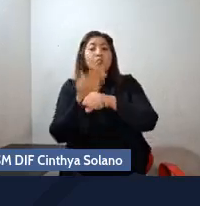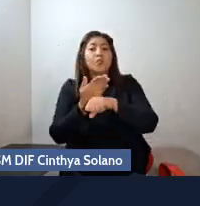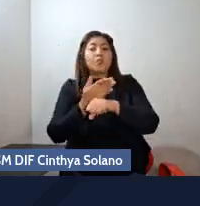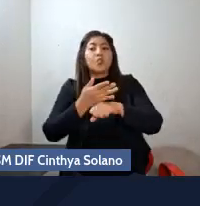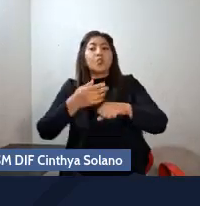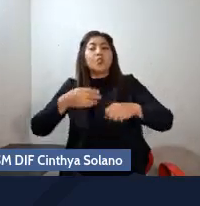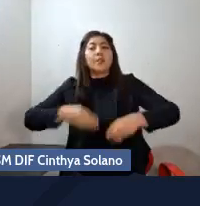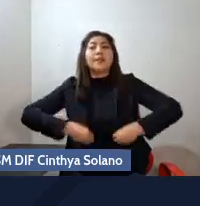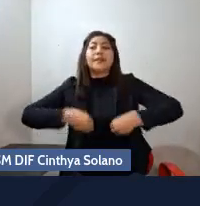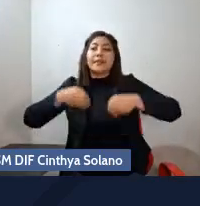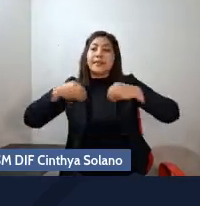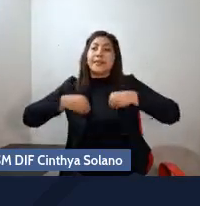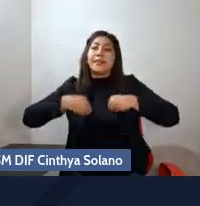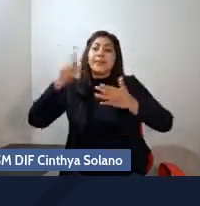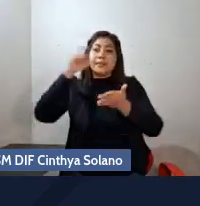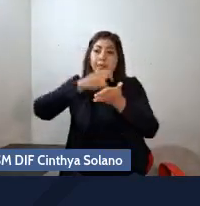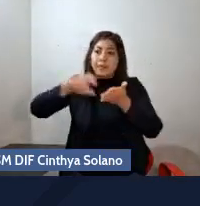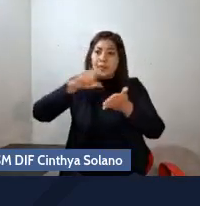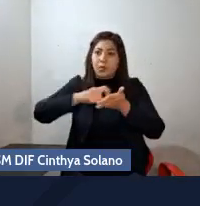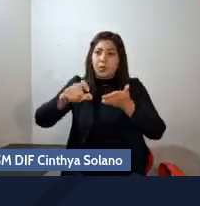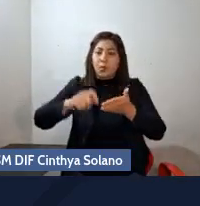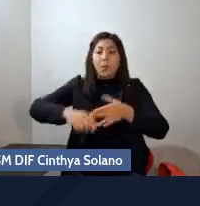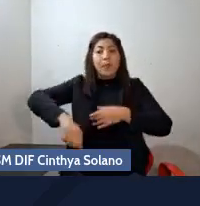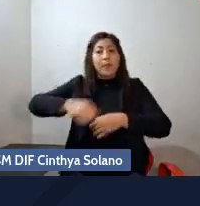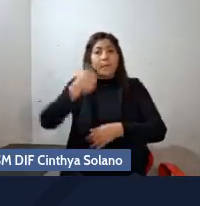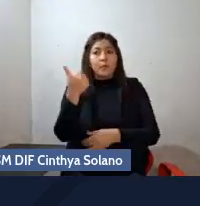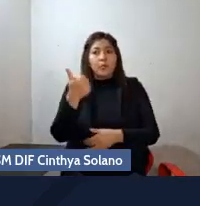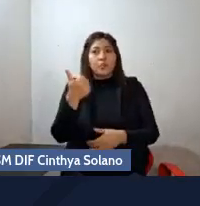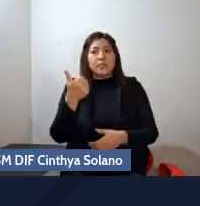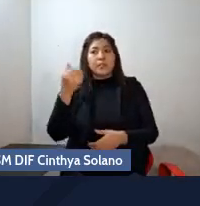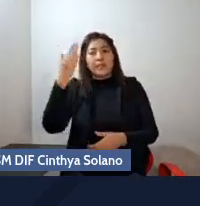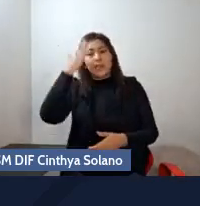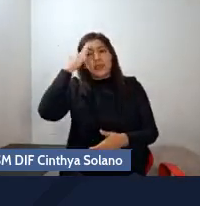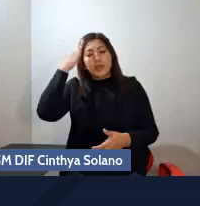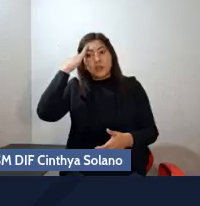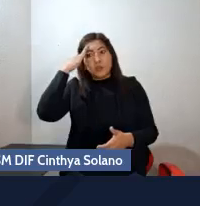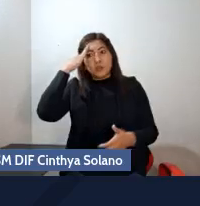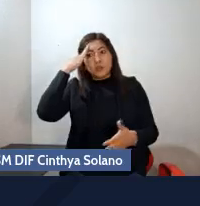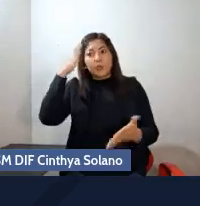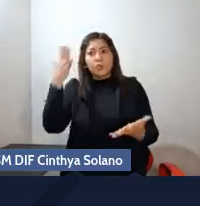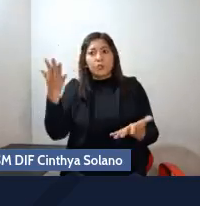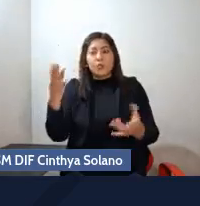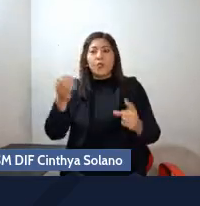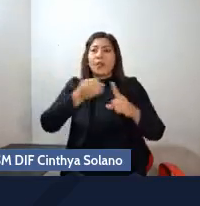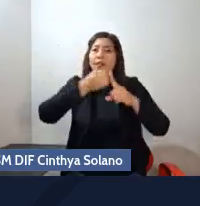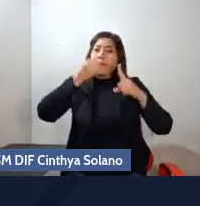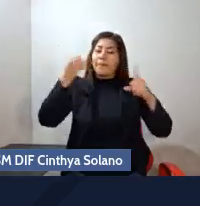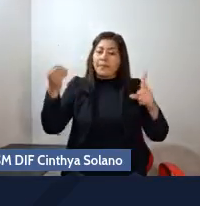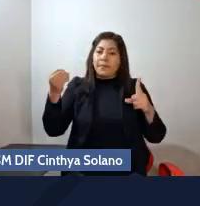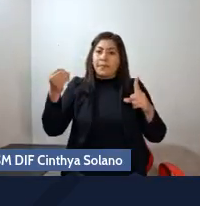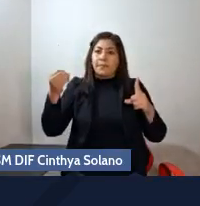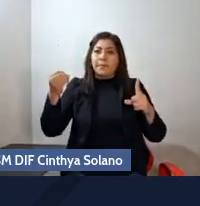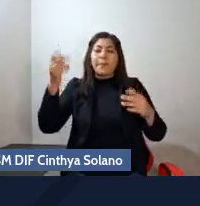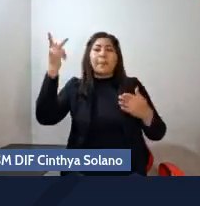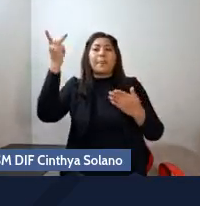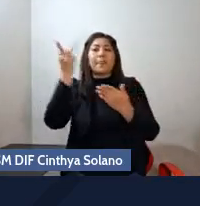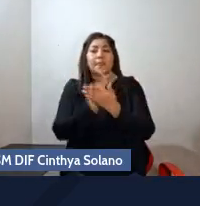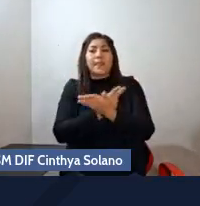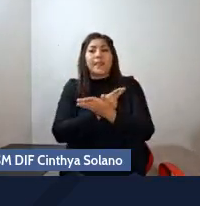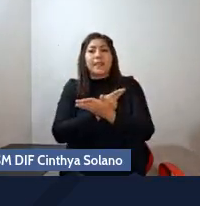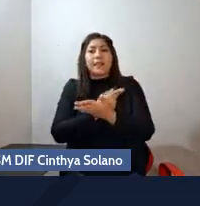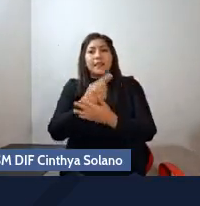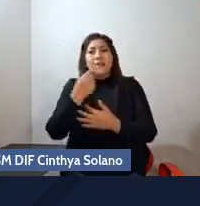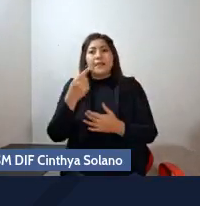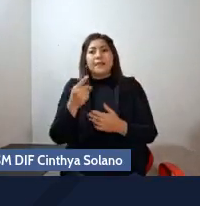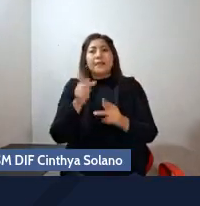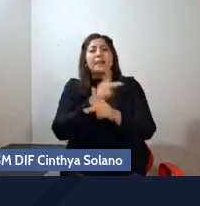pues dejar pues lo mejor organizado y planeado para todos y todos. No hay